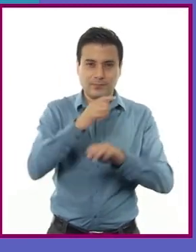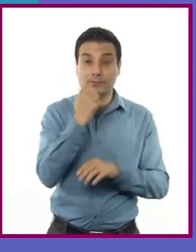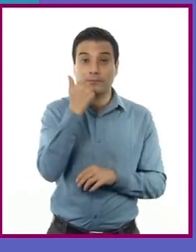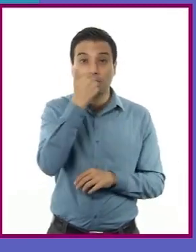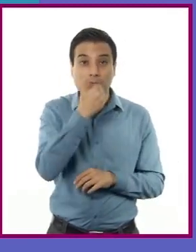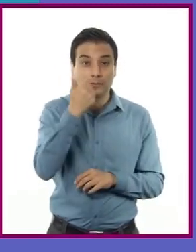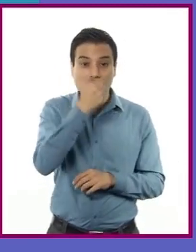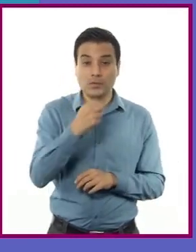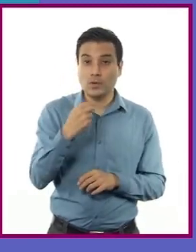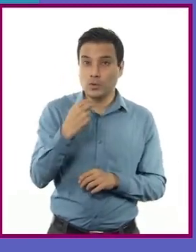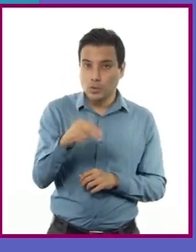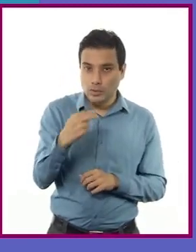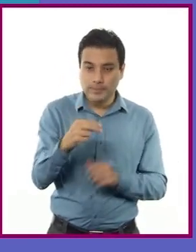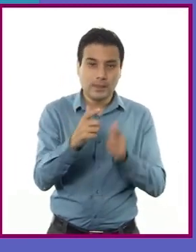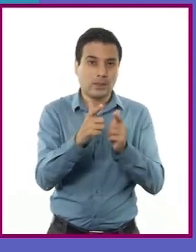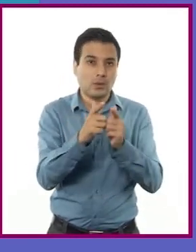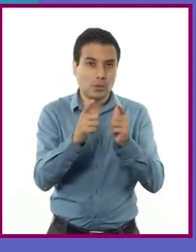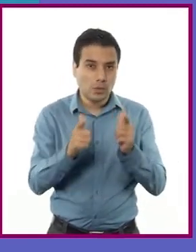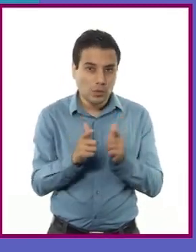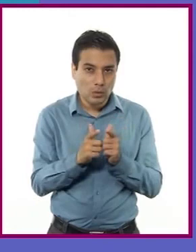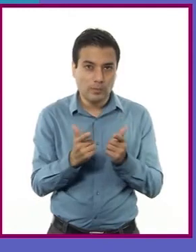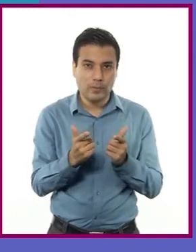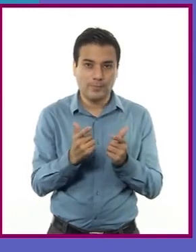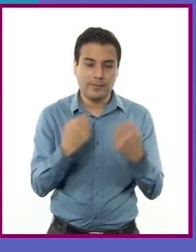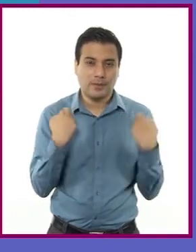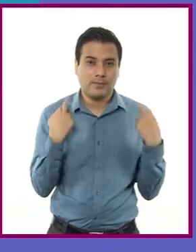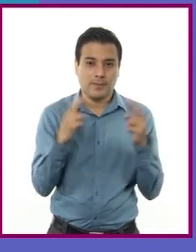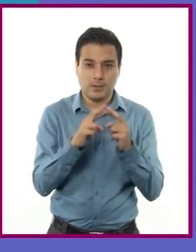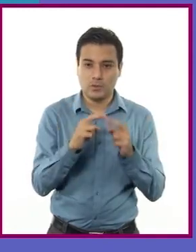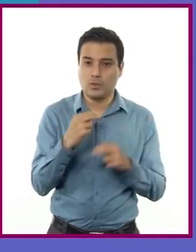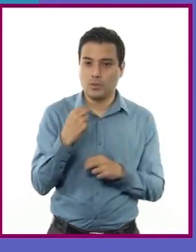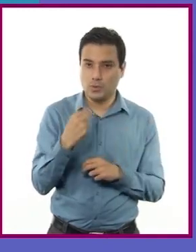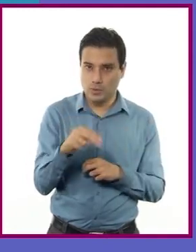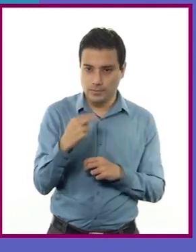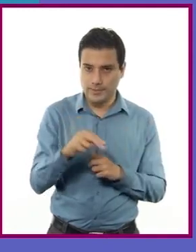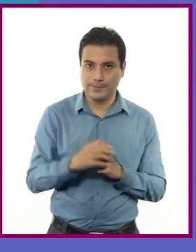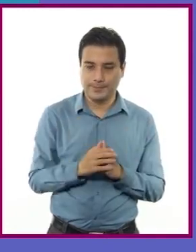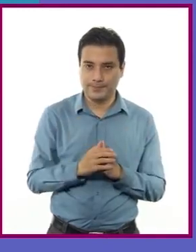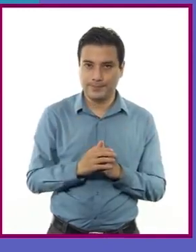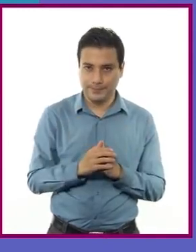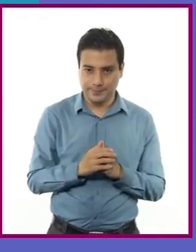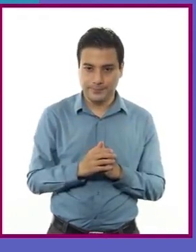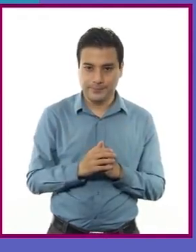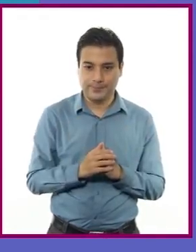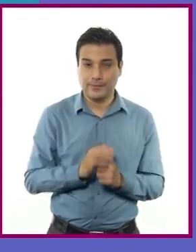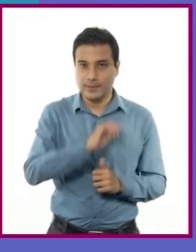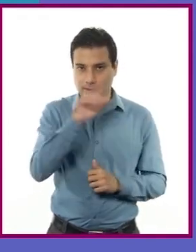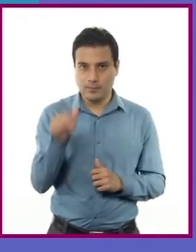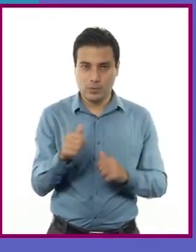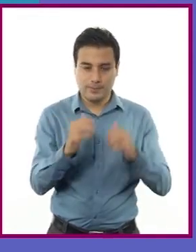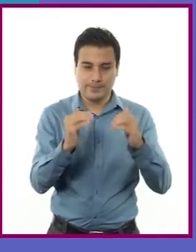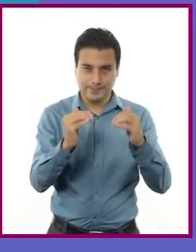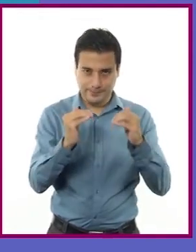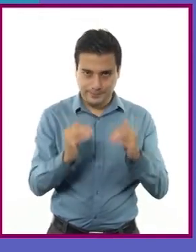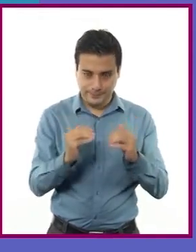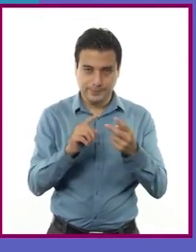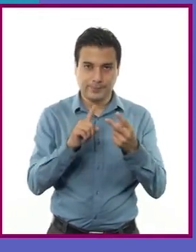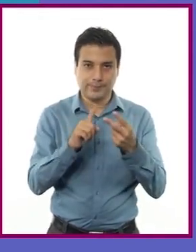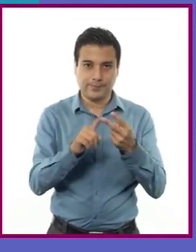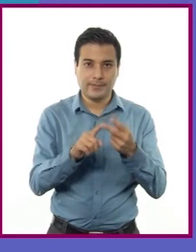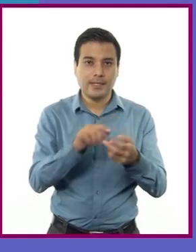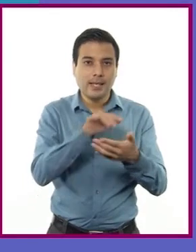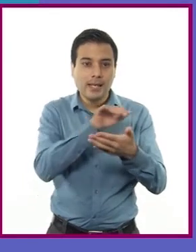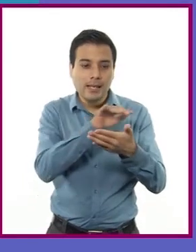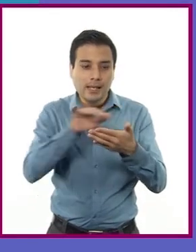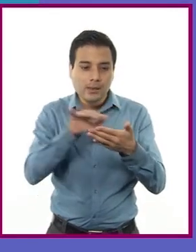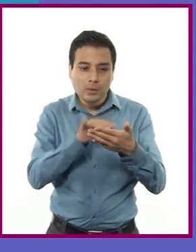nombre, grado, grupo, nombre del profesor. Lectura. Se anotará una lectura breve con la que se